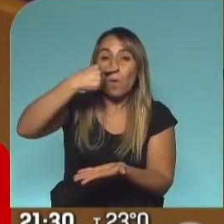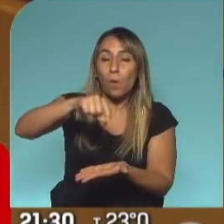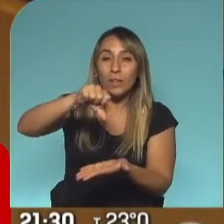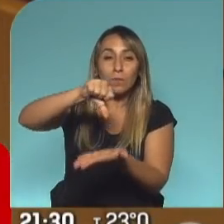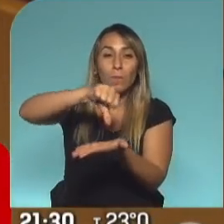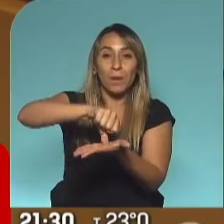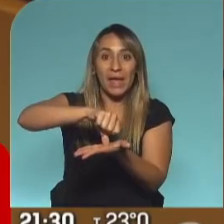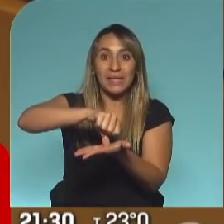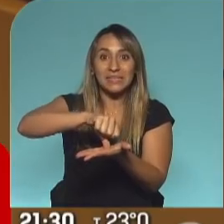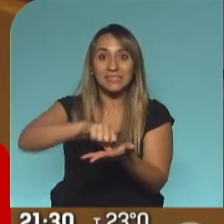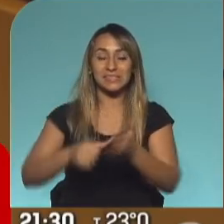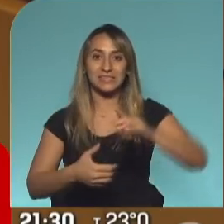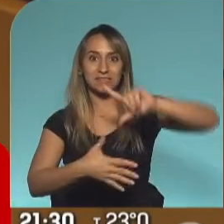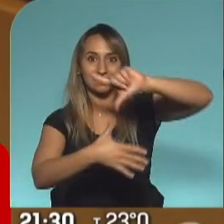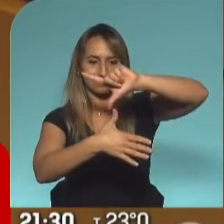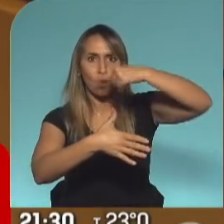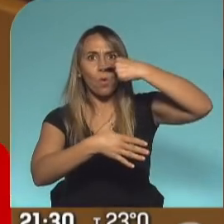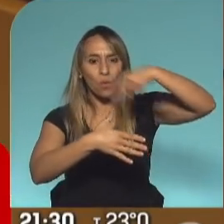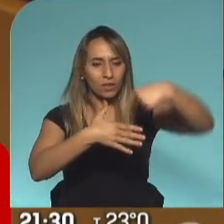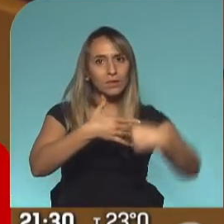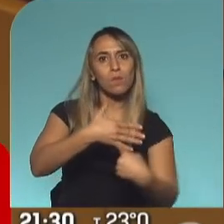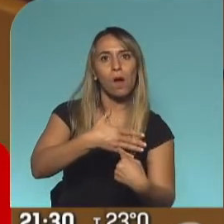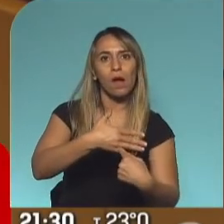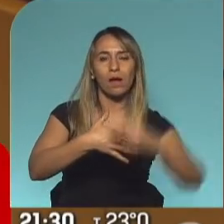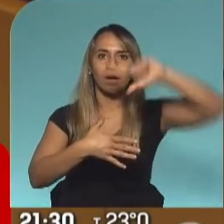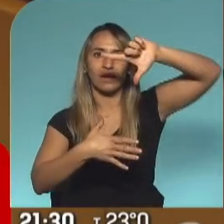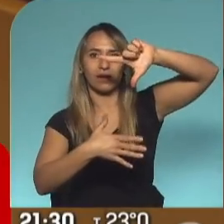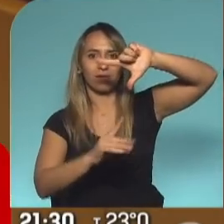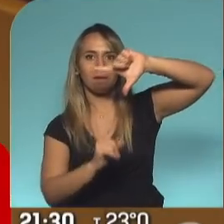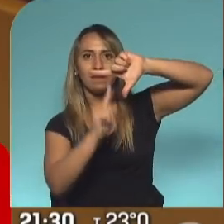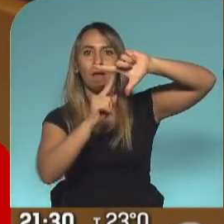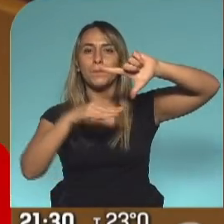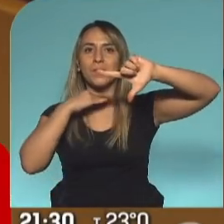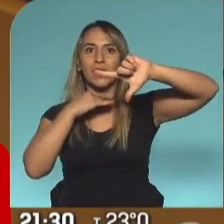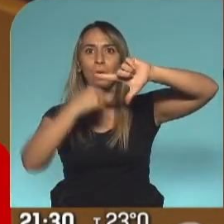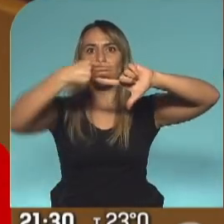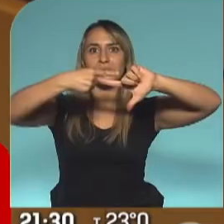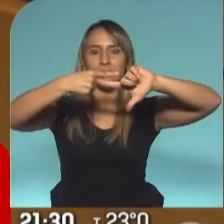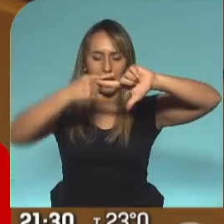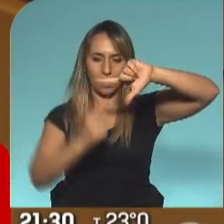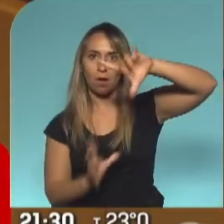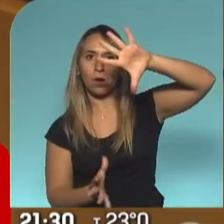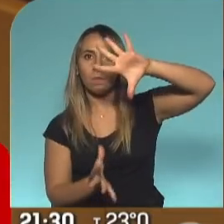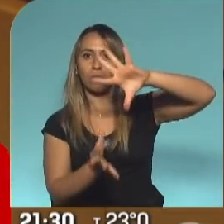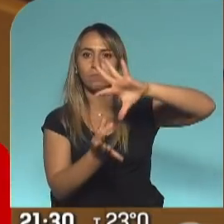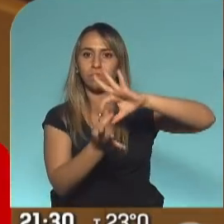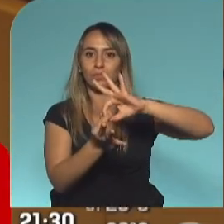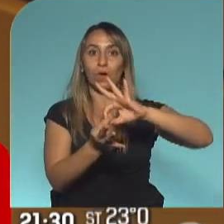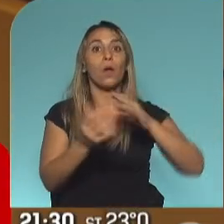con el país más norteño de la América Latina. Y tal vez juntos trazar un eje